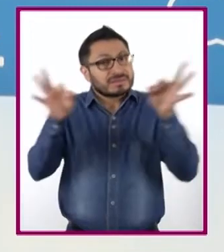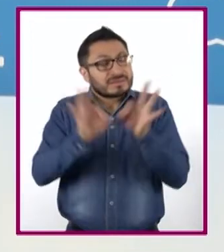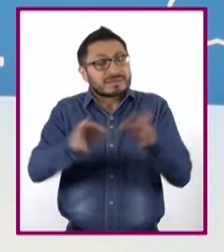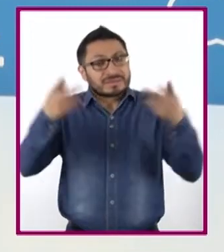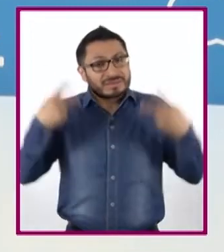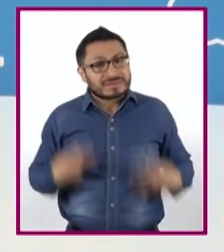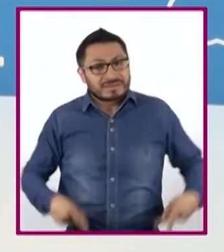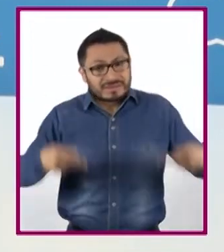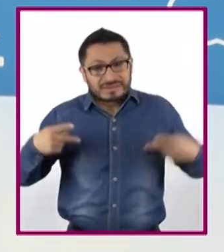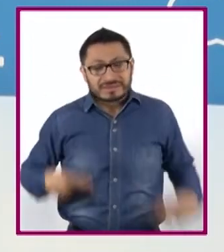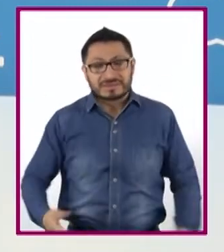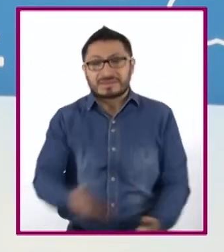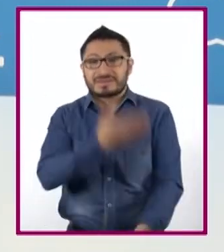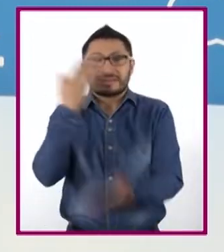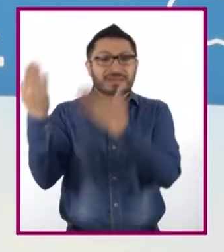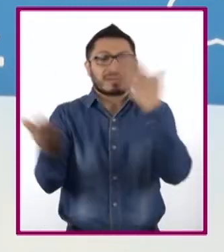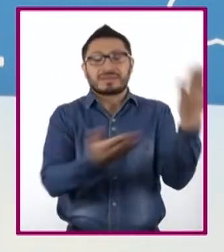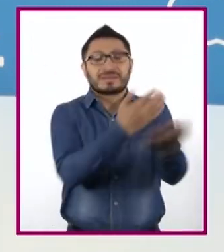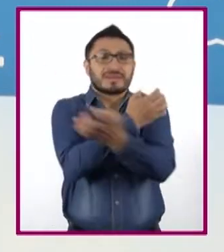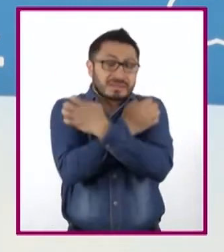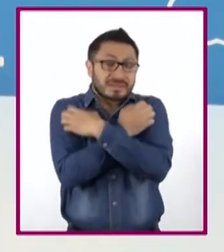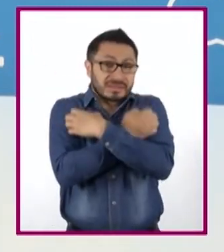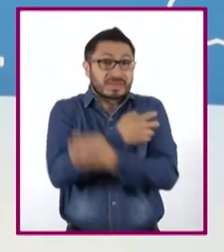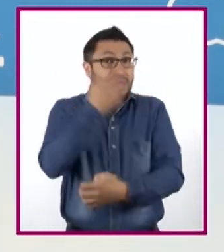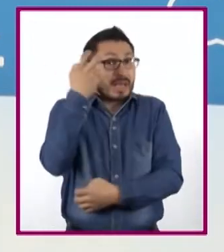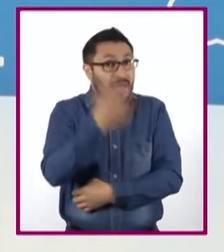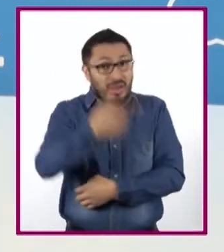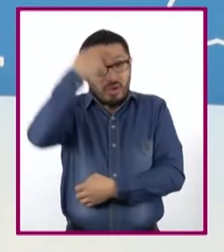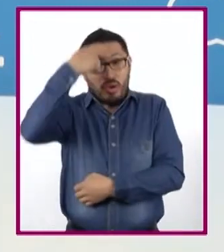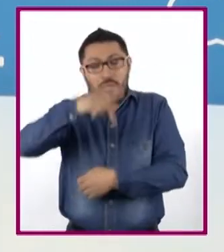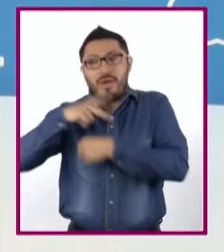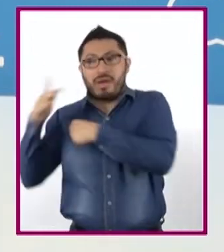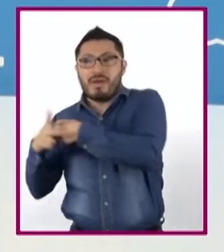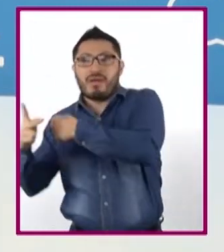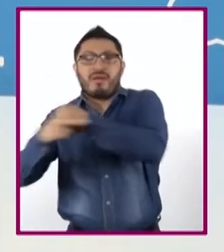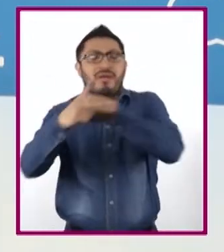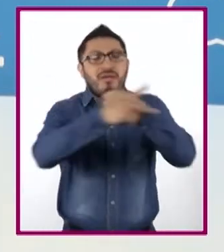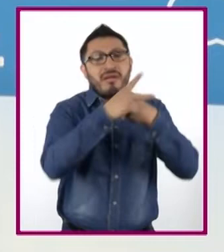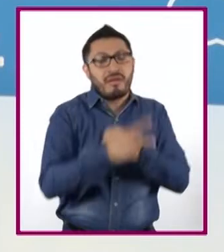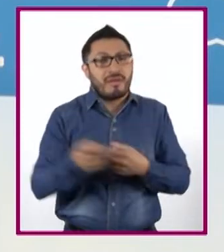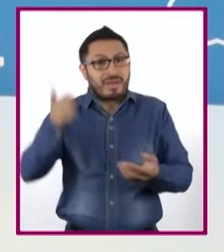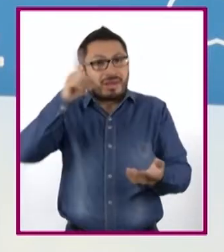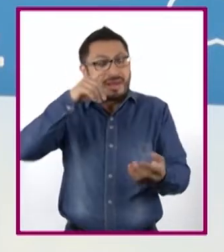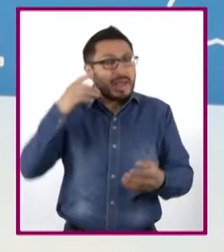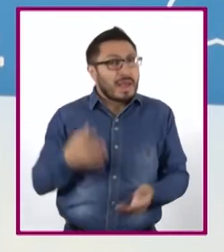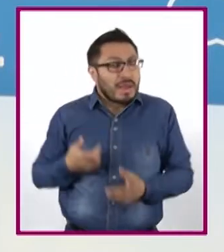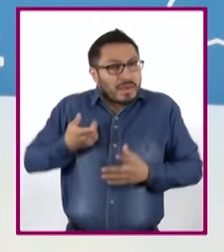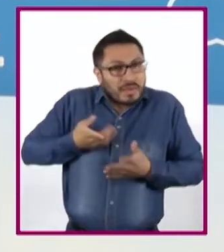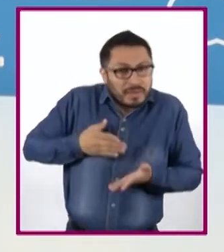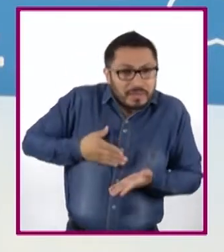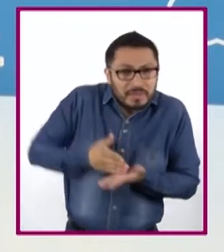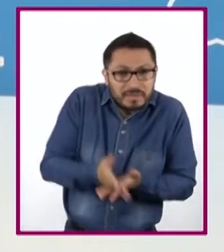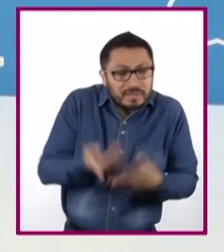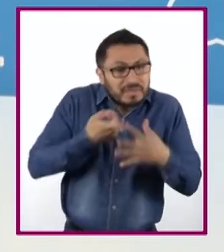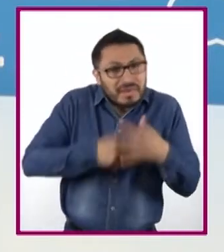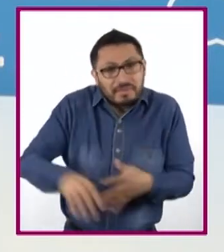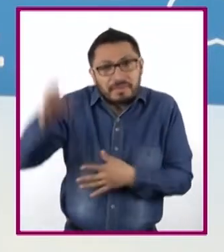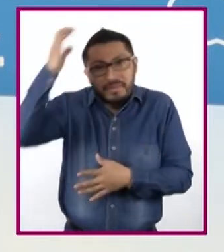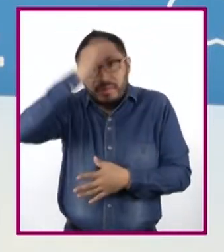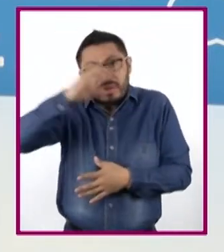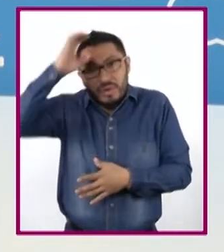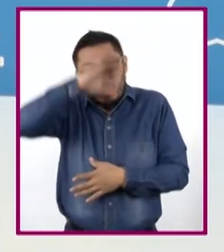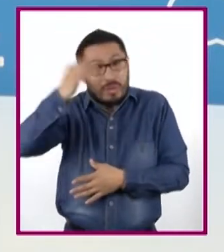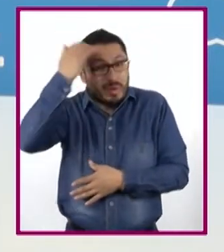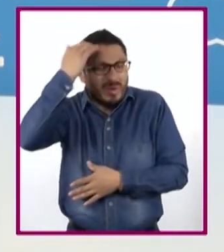educación. Esto ayudaría a que los países accedieran al conocimiento científico y así a mejores condiciones de